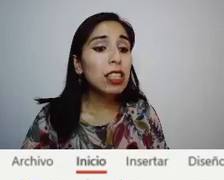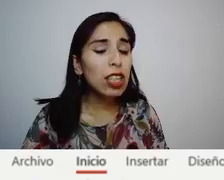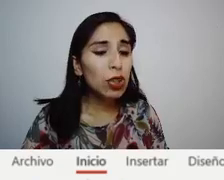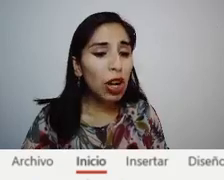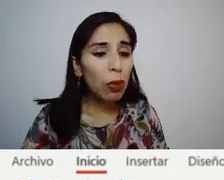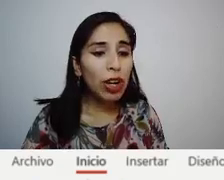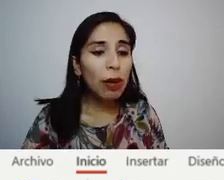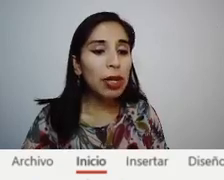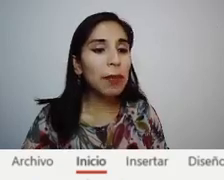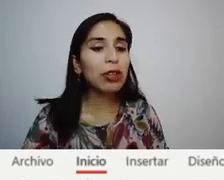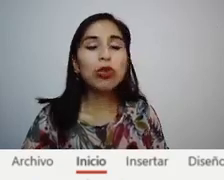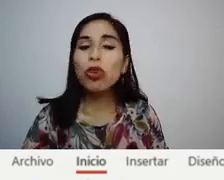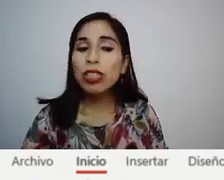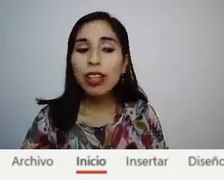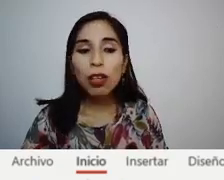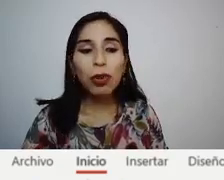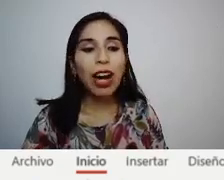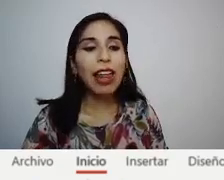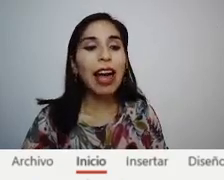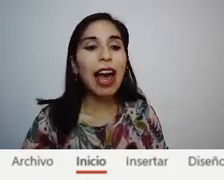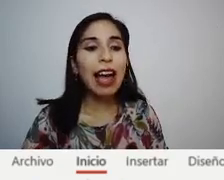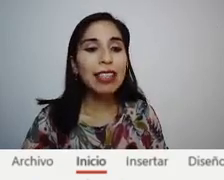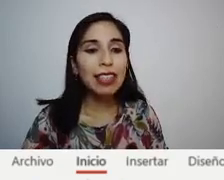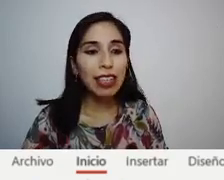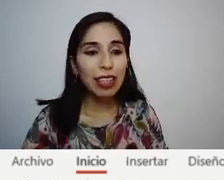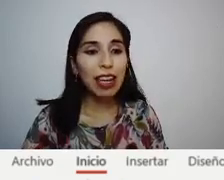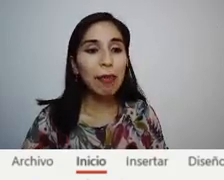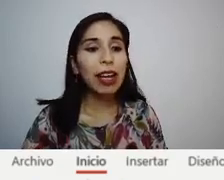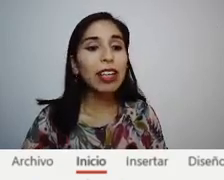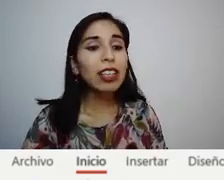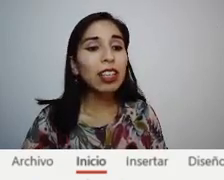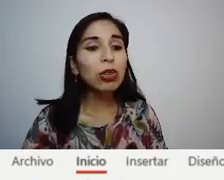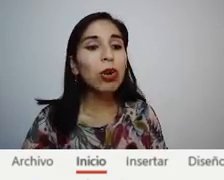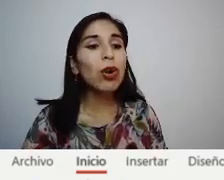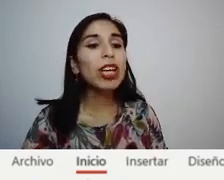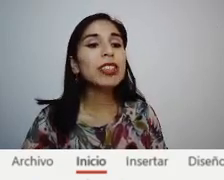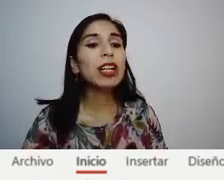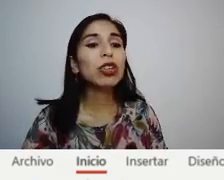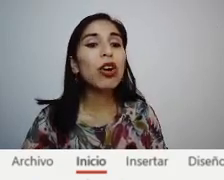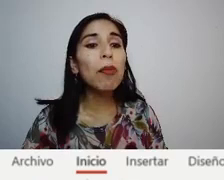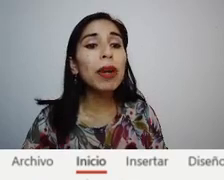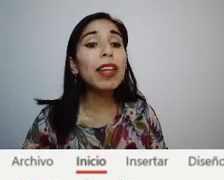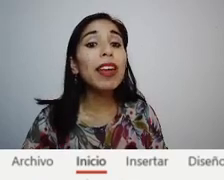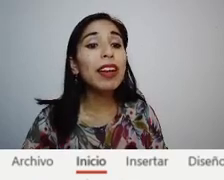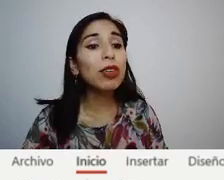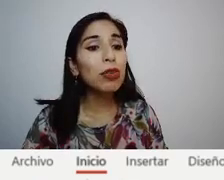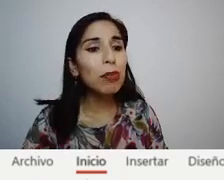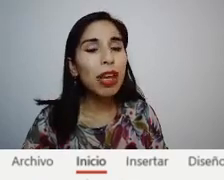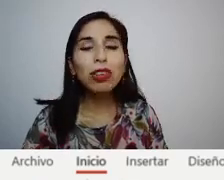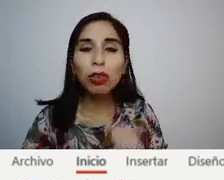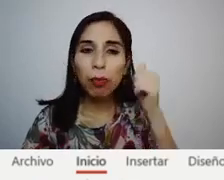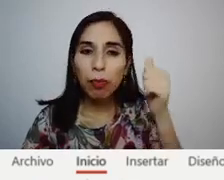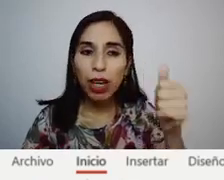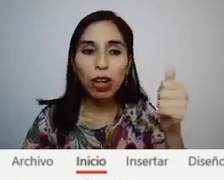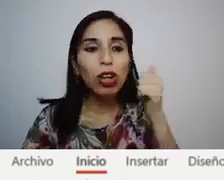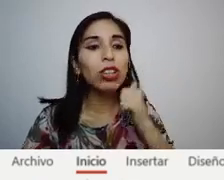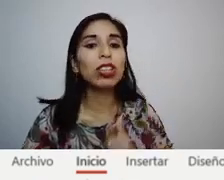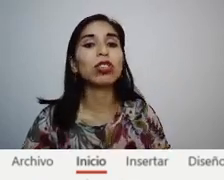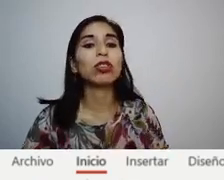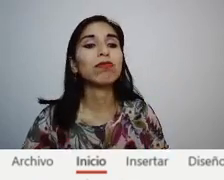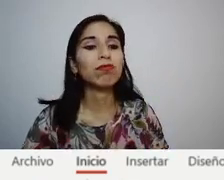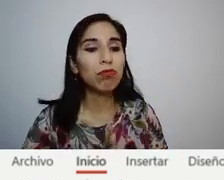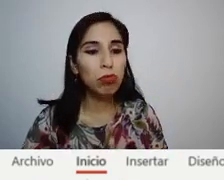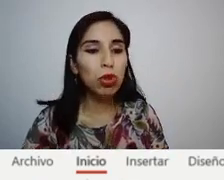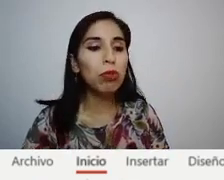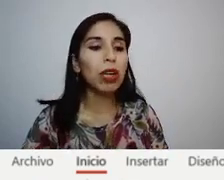sí señora juana firma no está equivocada así es la barra del título es el nombre del documento mejor